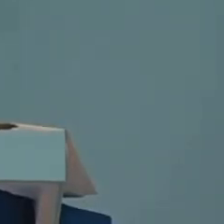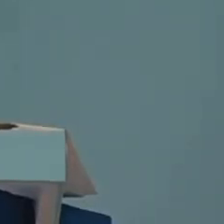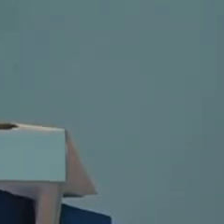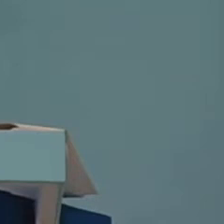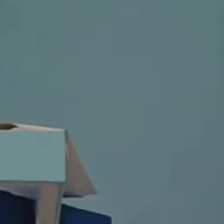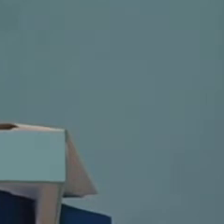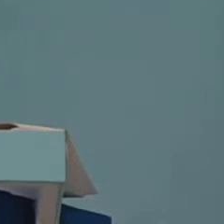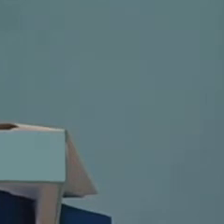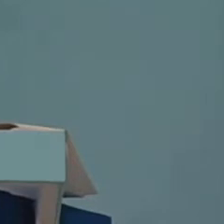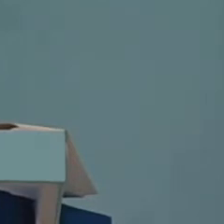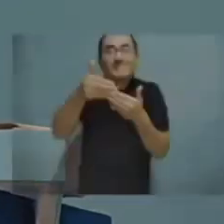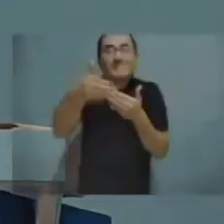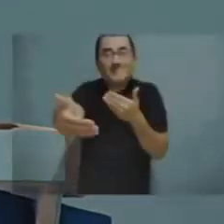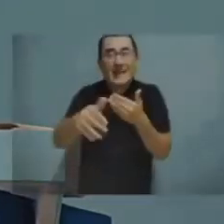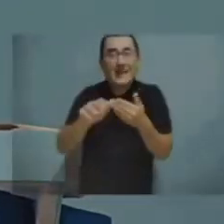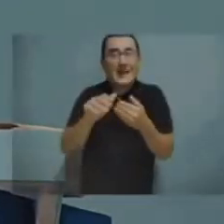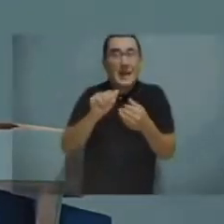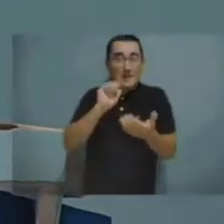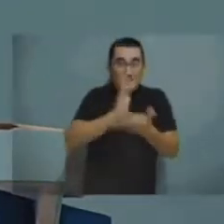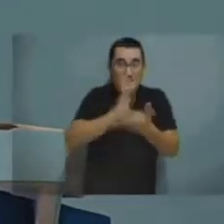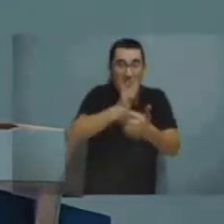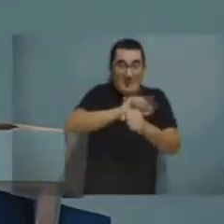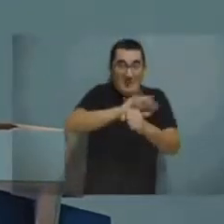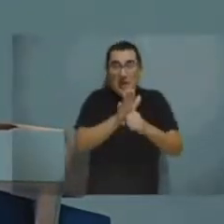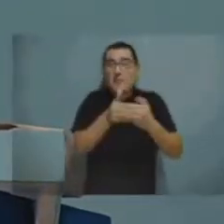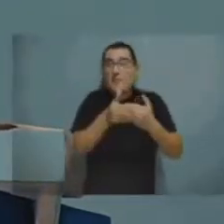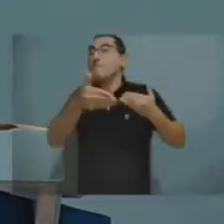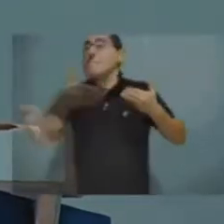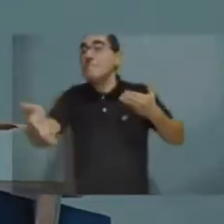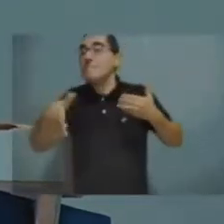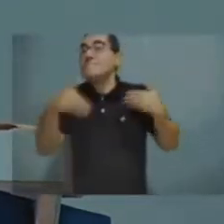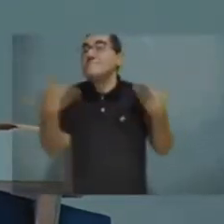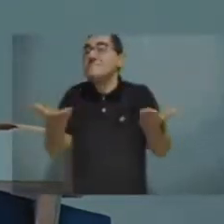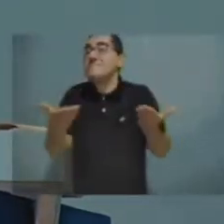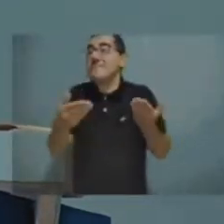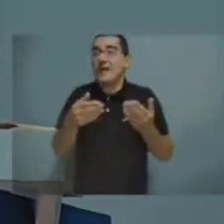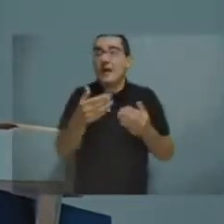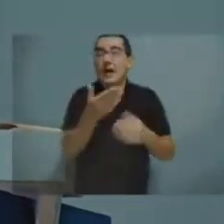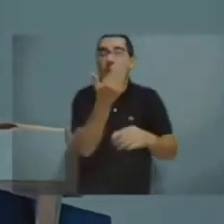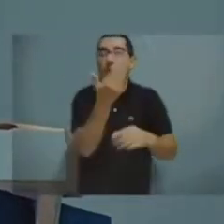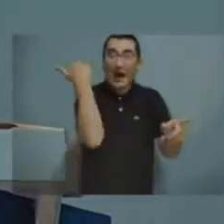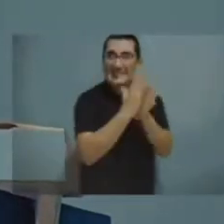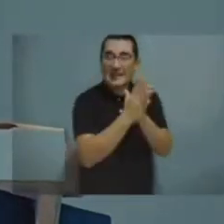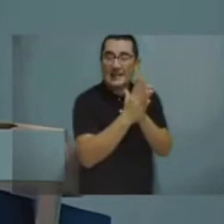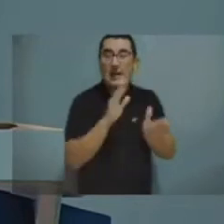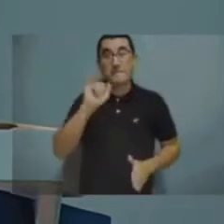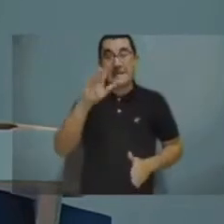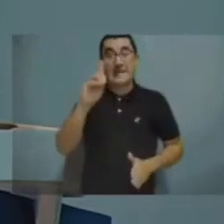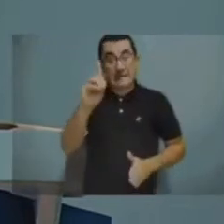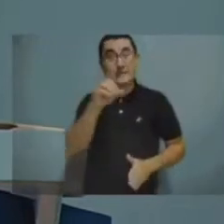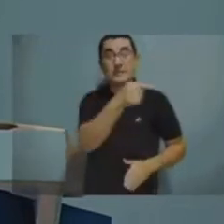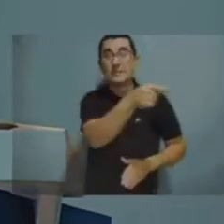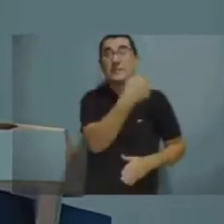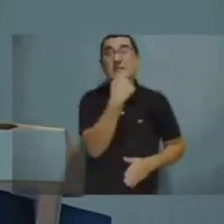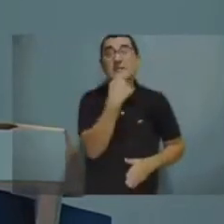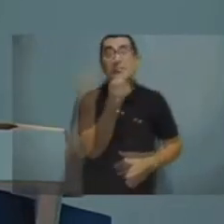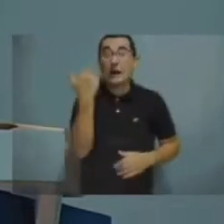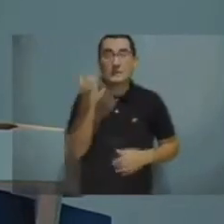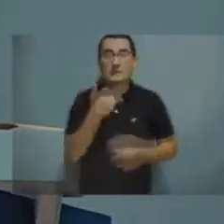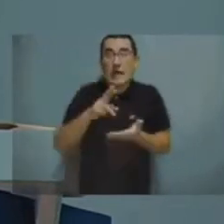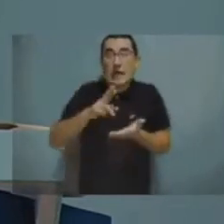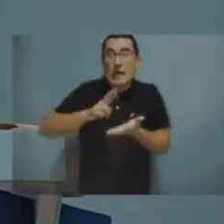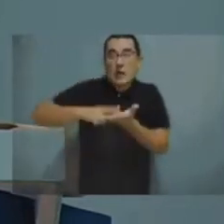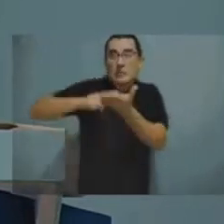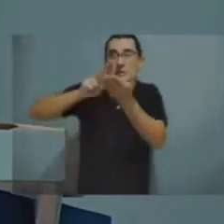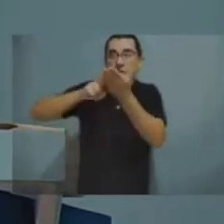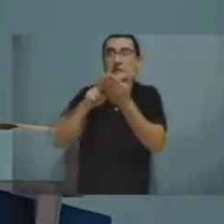Recientemente en un informe del BID se ponía en evidencia que esa recuperación económica se está dando de una manera desigual. Las economías